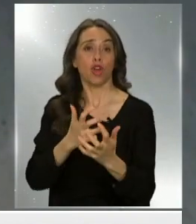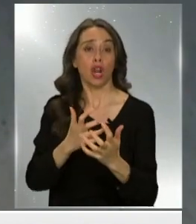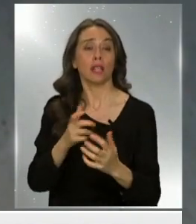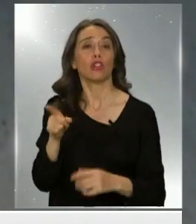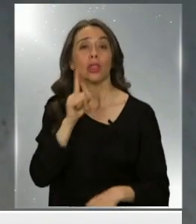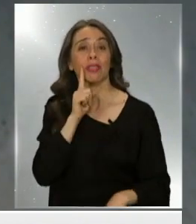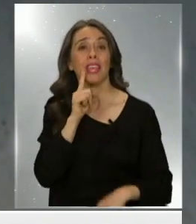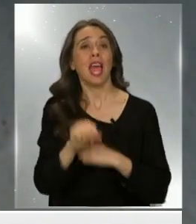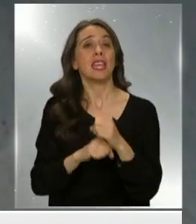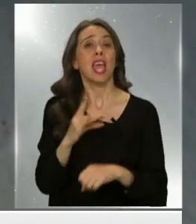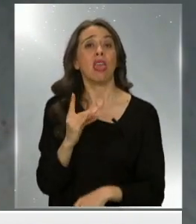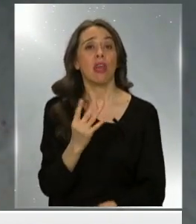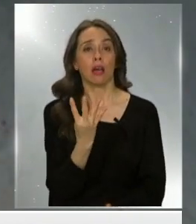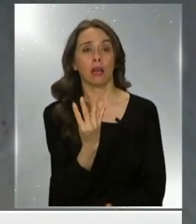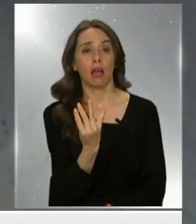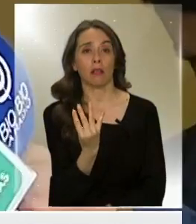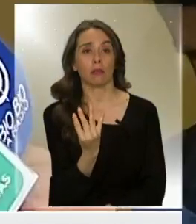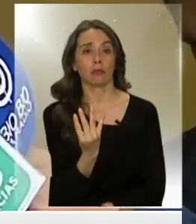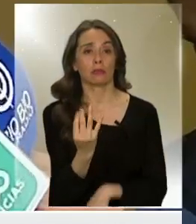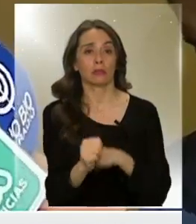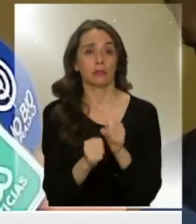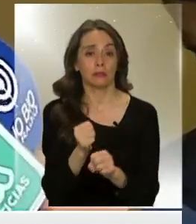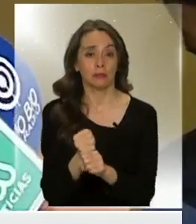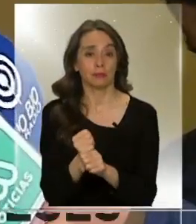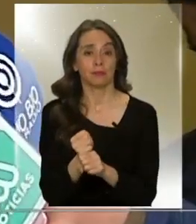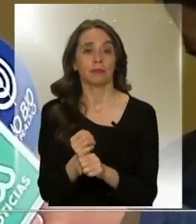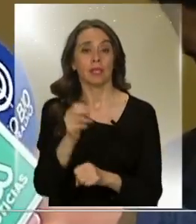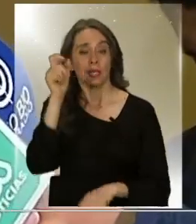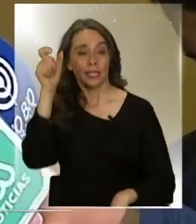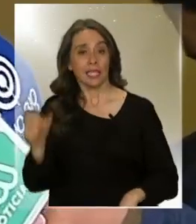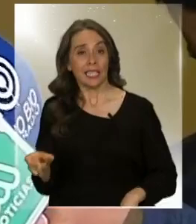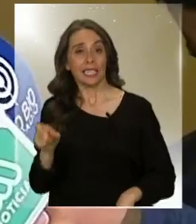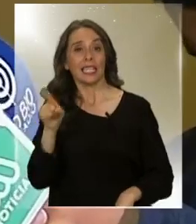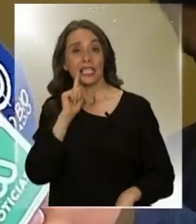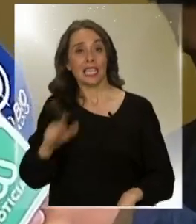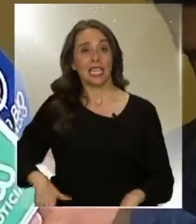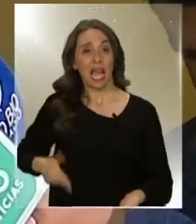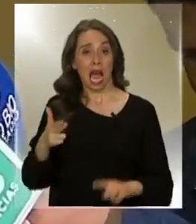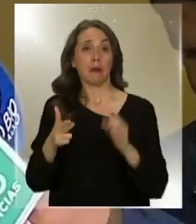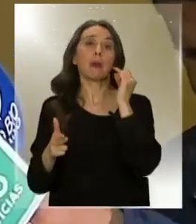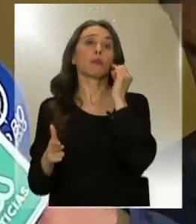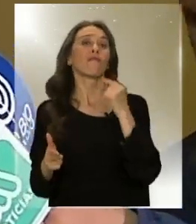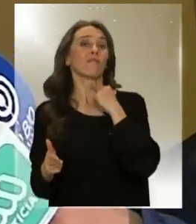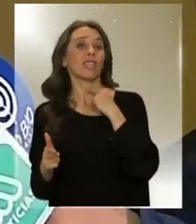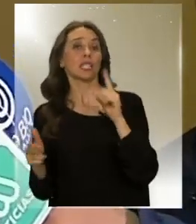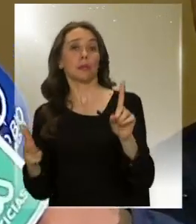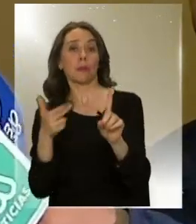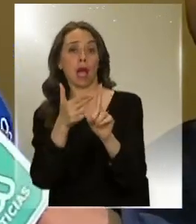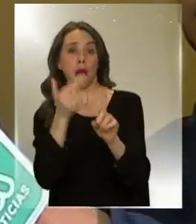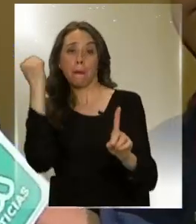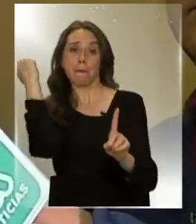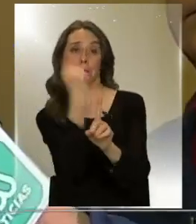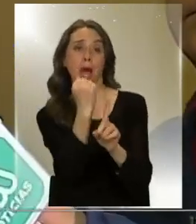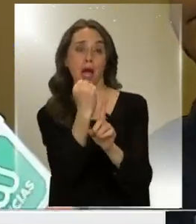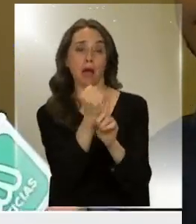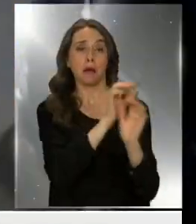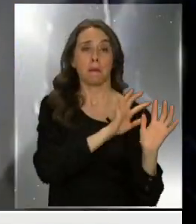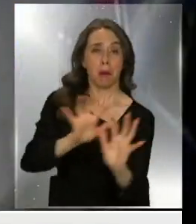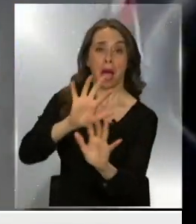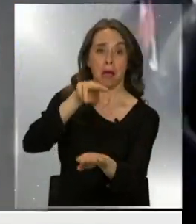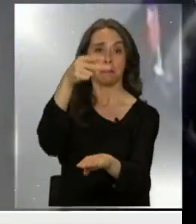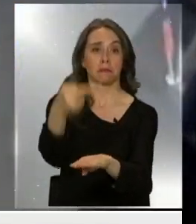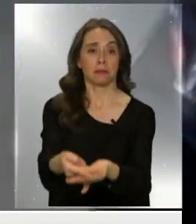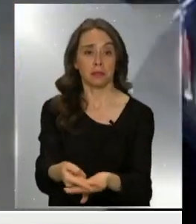tiene sólo 14 años de edad es la persona que portando un arma de fuego intimida a la víctima a la lanza al suelo